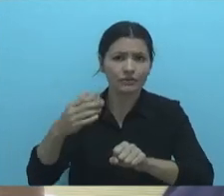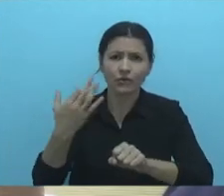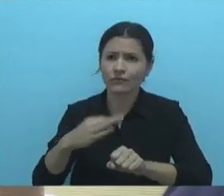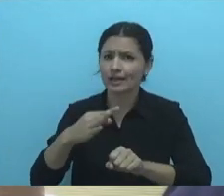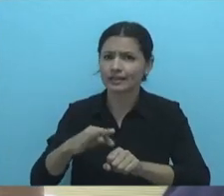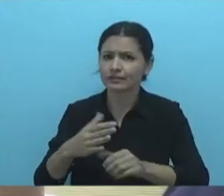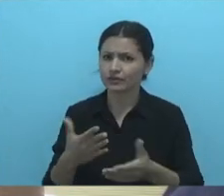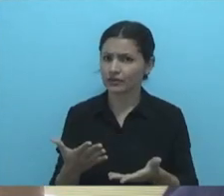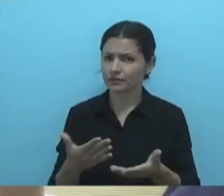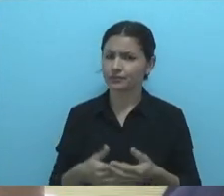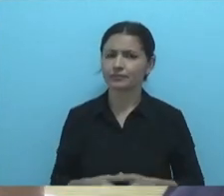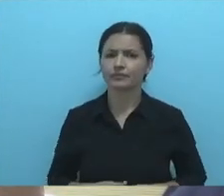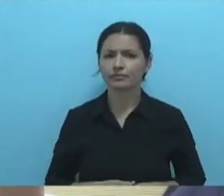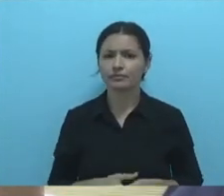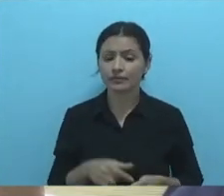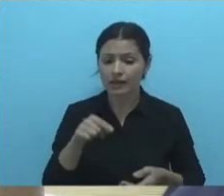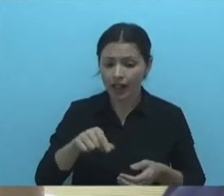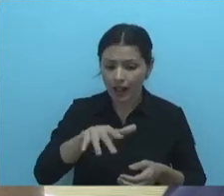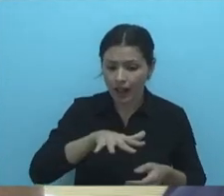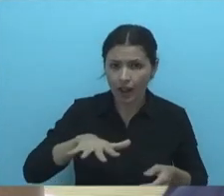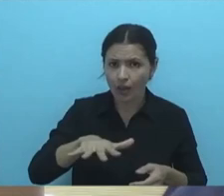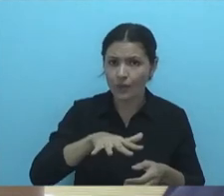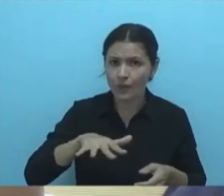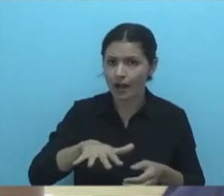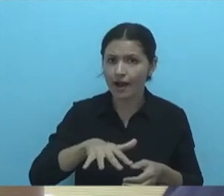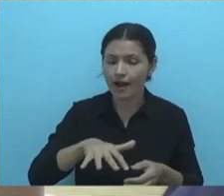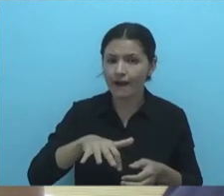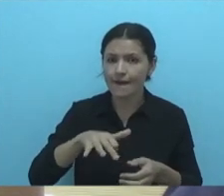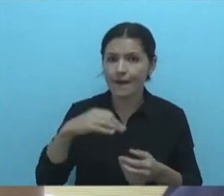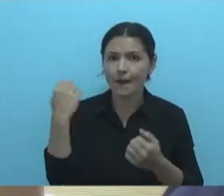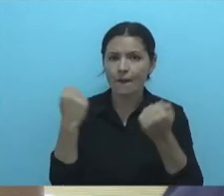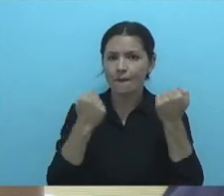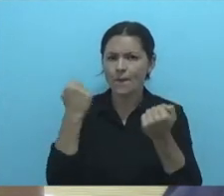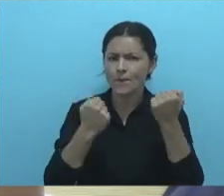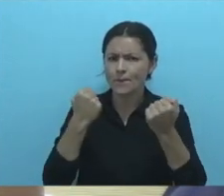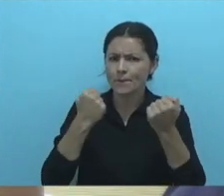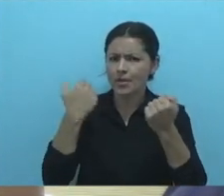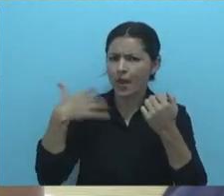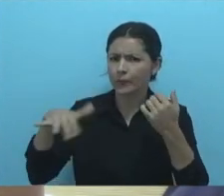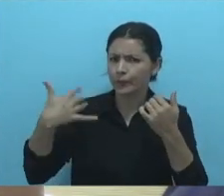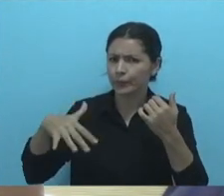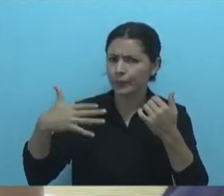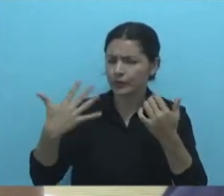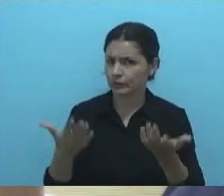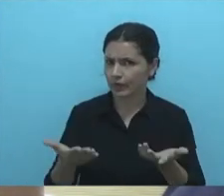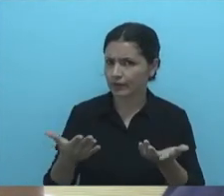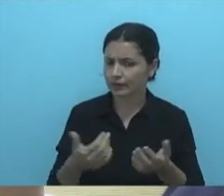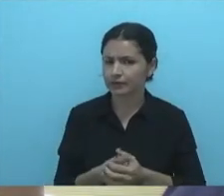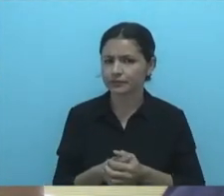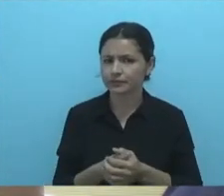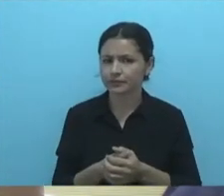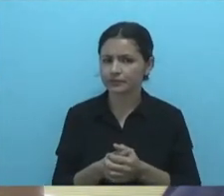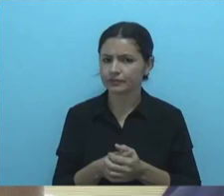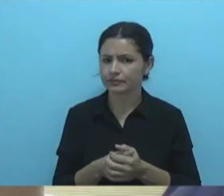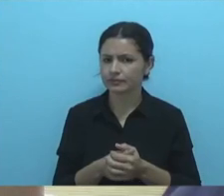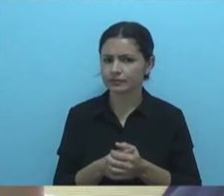es la enorme cantidad de bienes que son bienes comunes que le pertenecen al pueblo de la Argentina y al pueblo de la provincia de